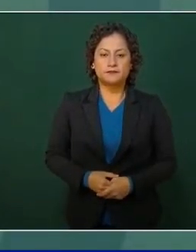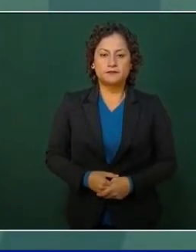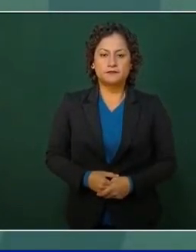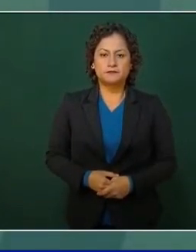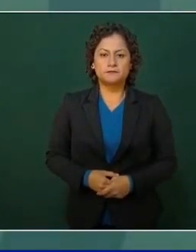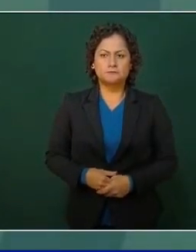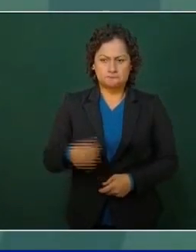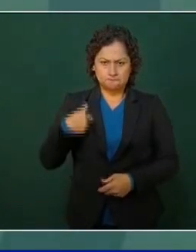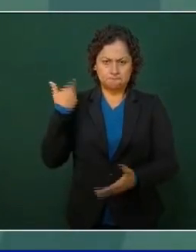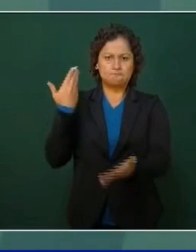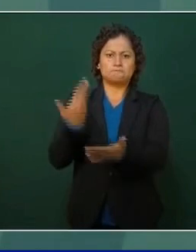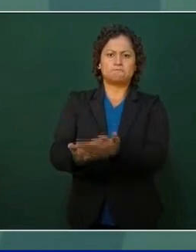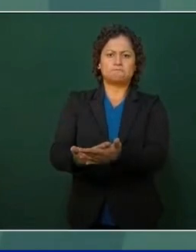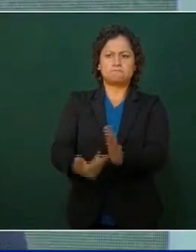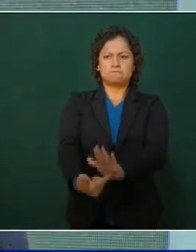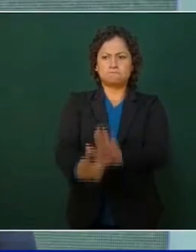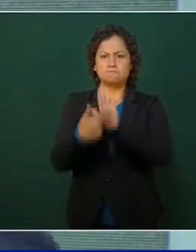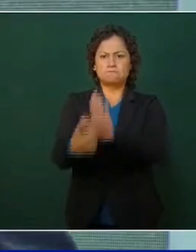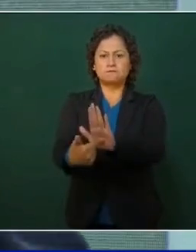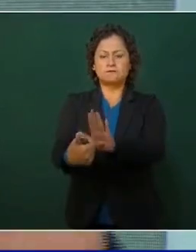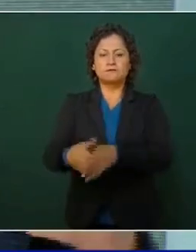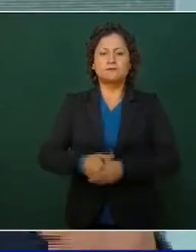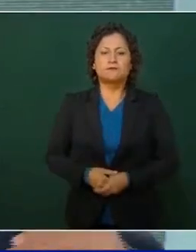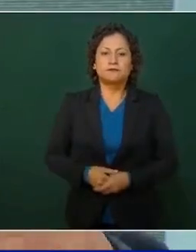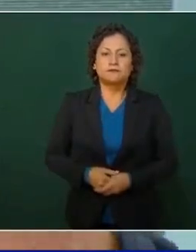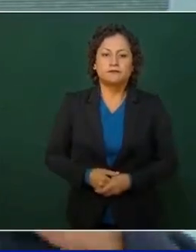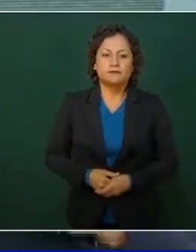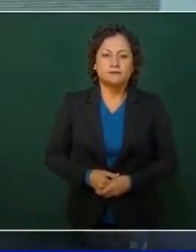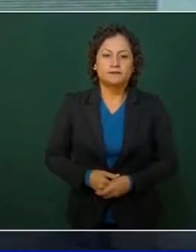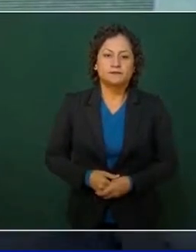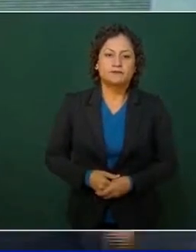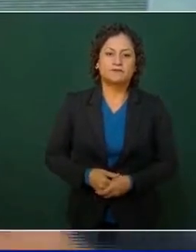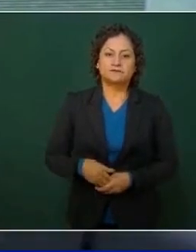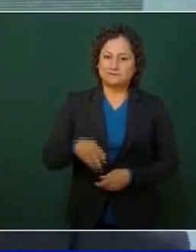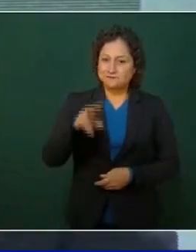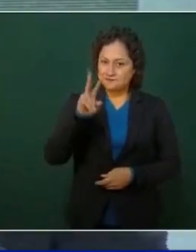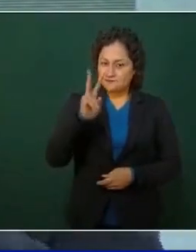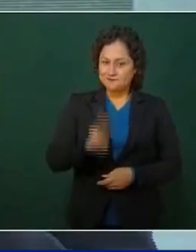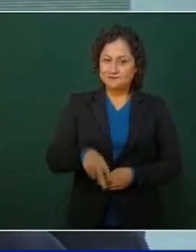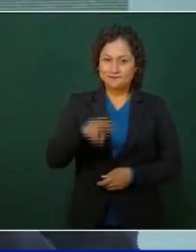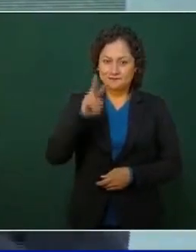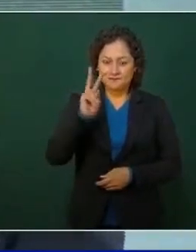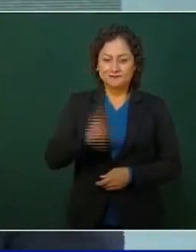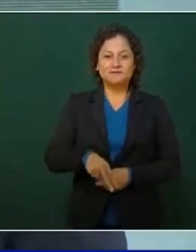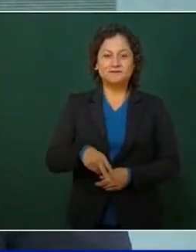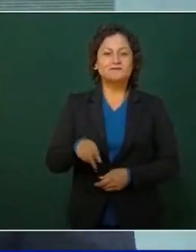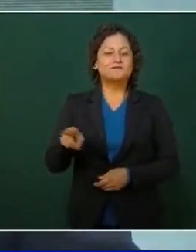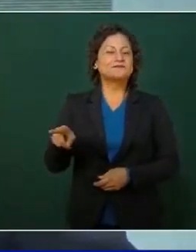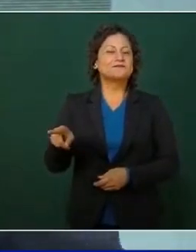todas las pruebas, casi así en